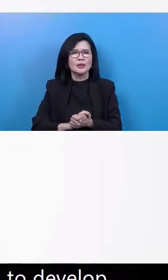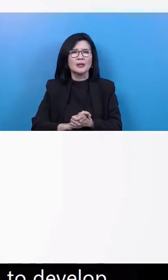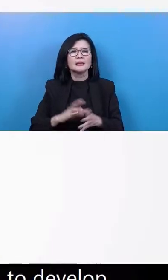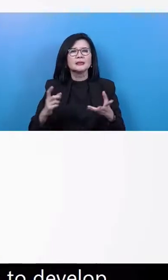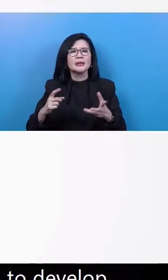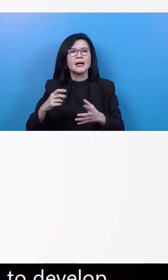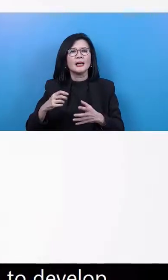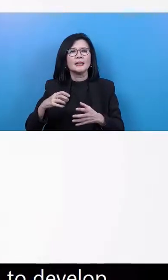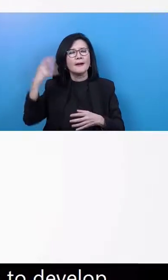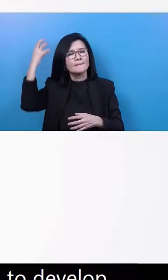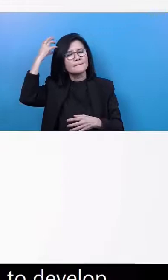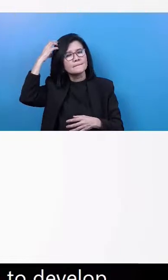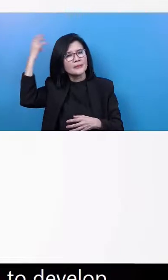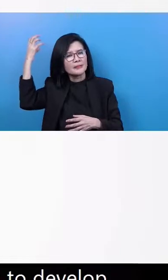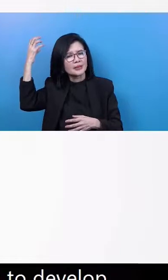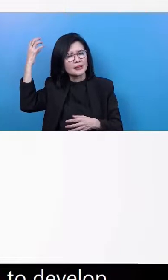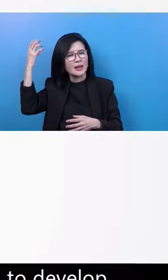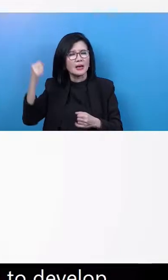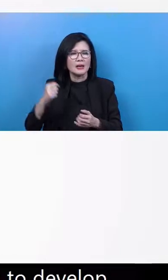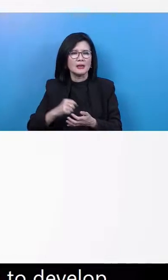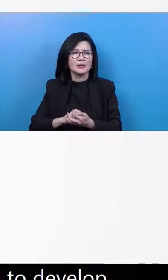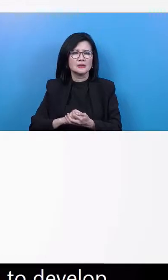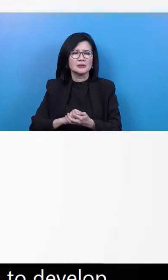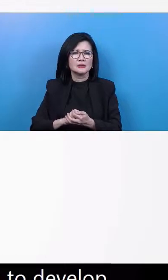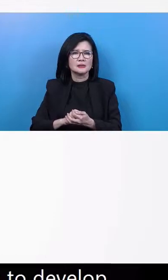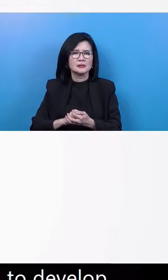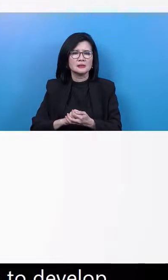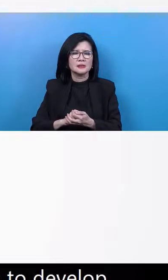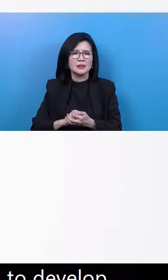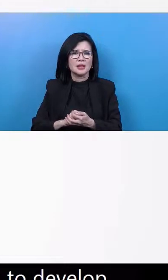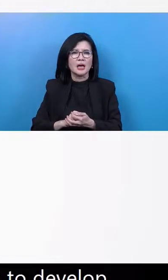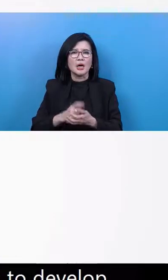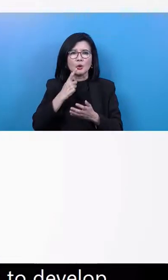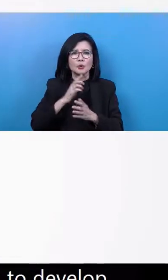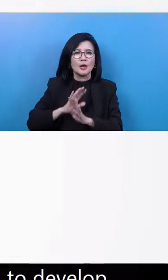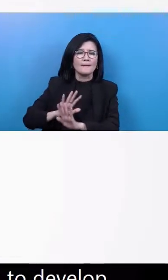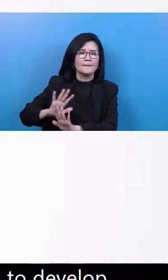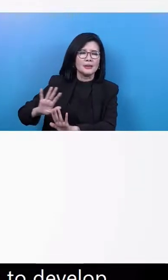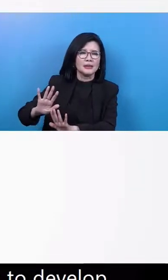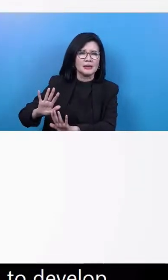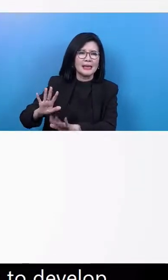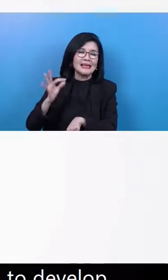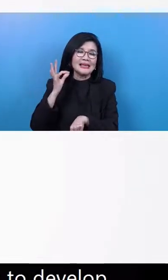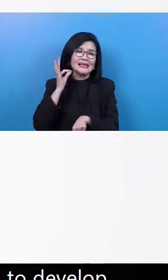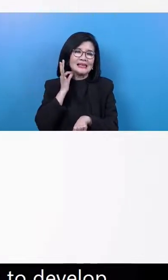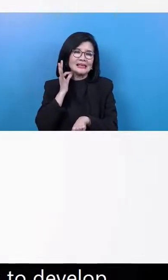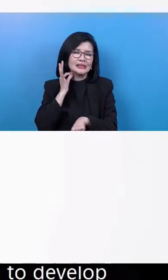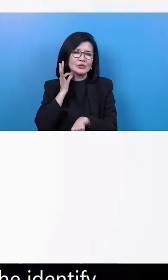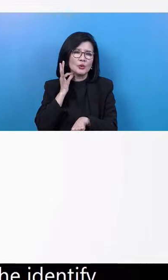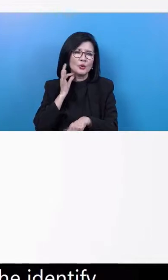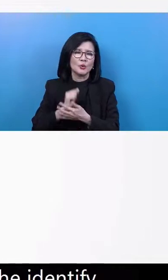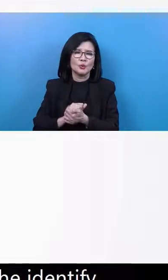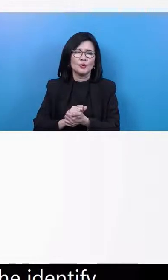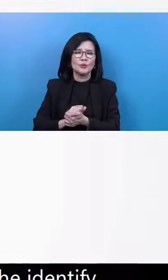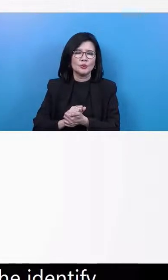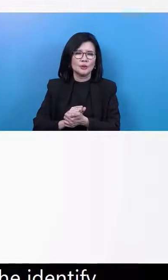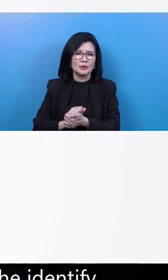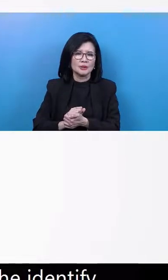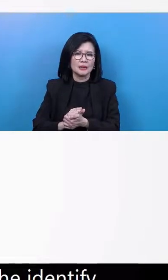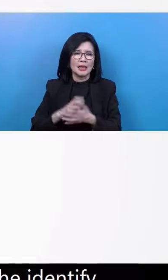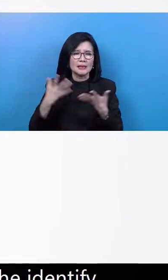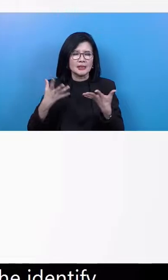escenarios de riesgo y reducir los riesgos existentes. Y aquí pues quiero resaltar nuevamente el esfuerzo que a través